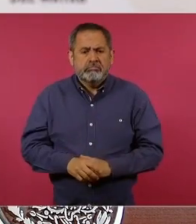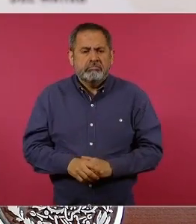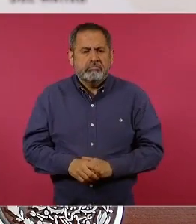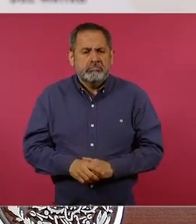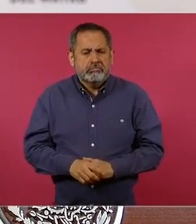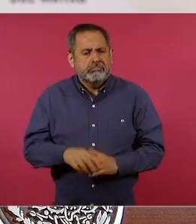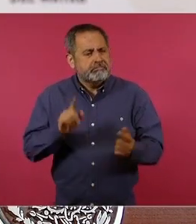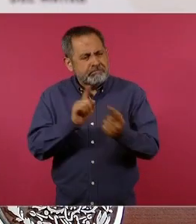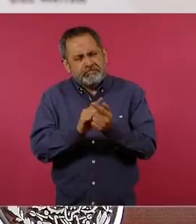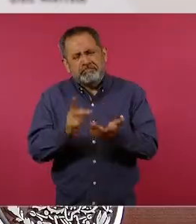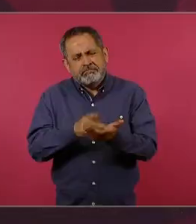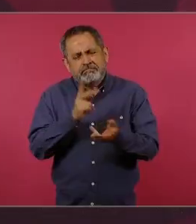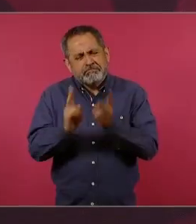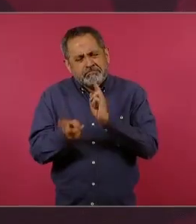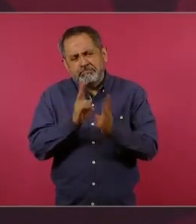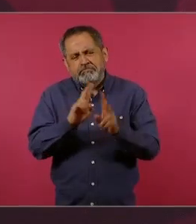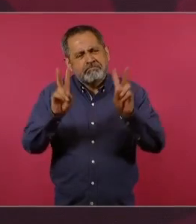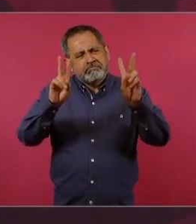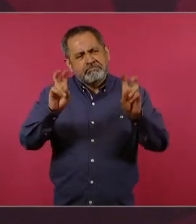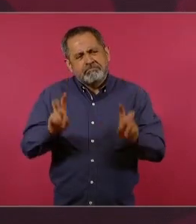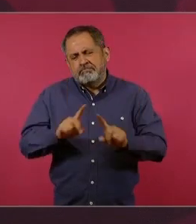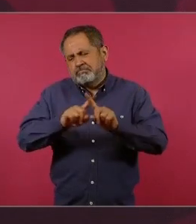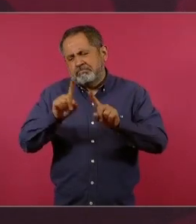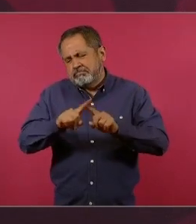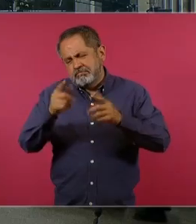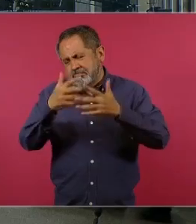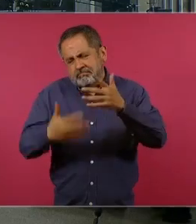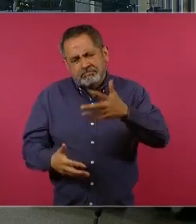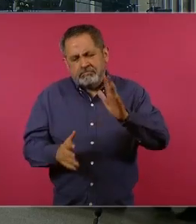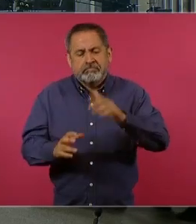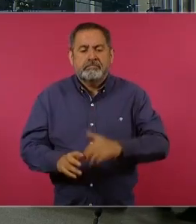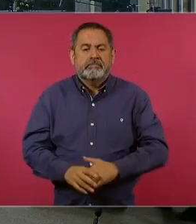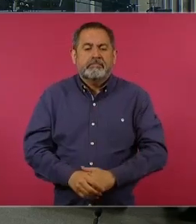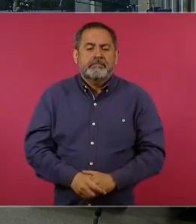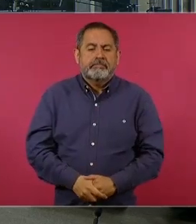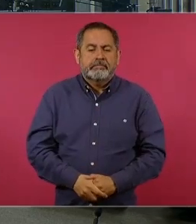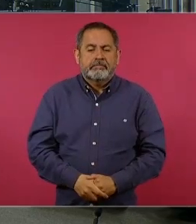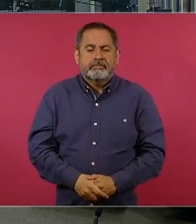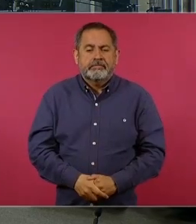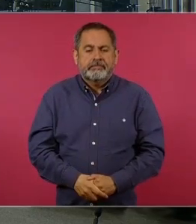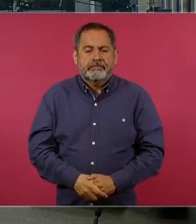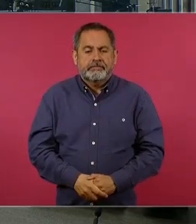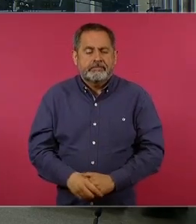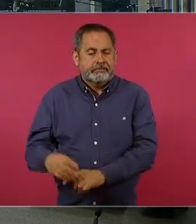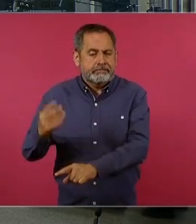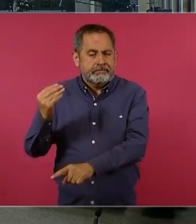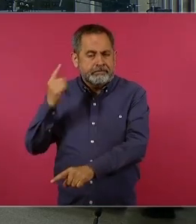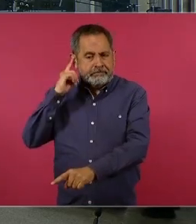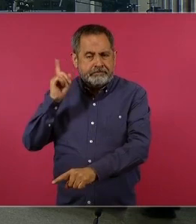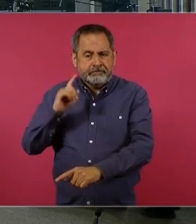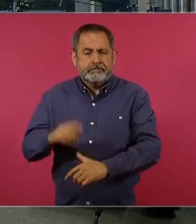Hablamos de muchas cosas. ¿Cómo ve el nerviosismo de los mercados, presidente? ¿Eh? ¿Cómo ve el